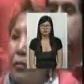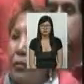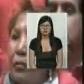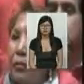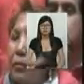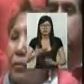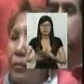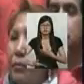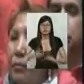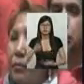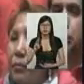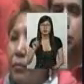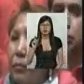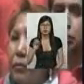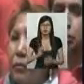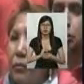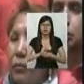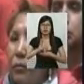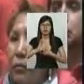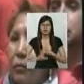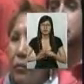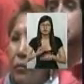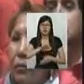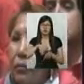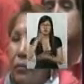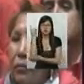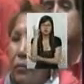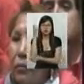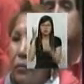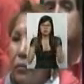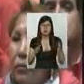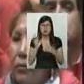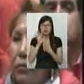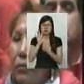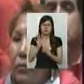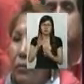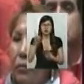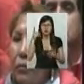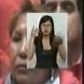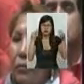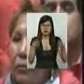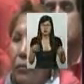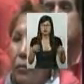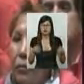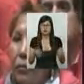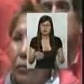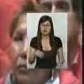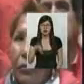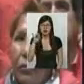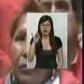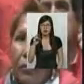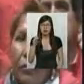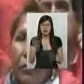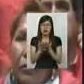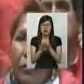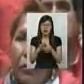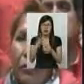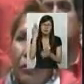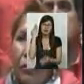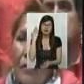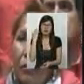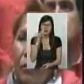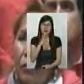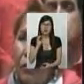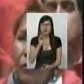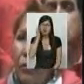El próximo 20 de octubre, todos los bolivianos enfrentaremos una decisión: elegir entre el pasado y el